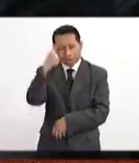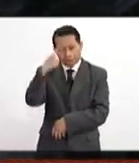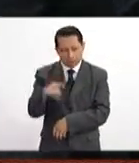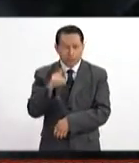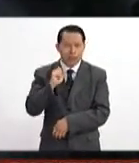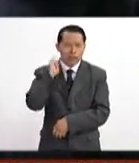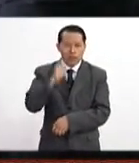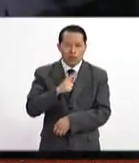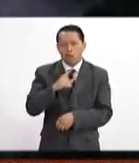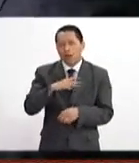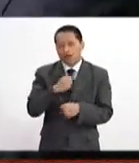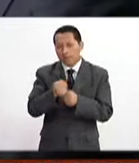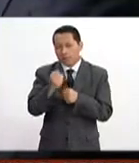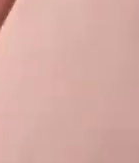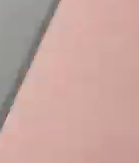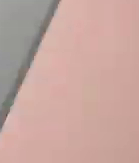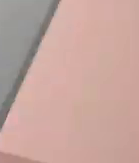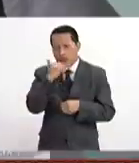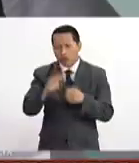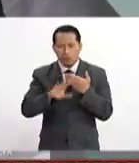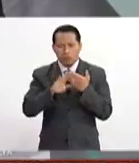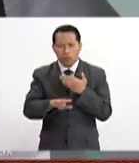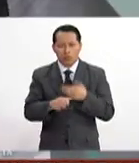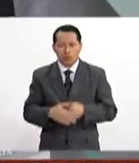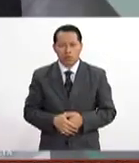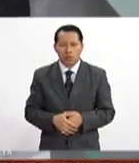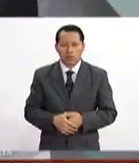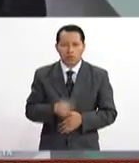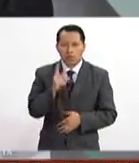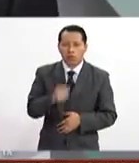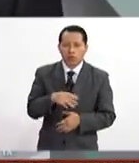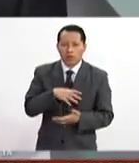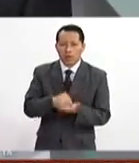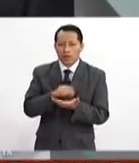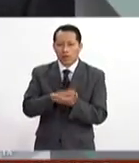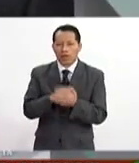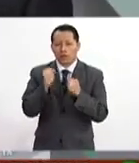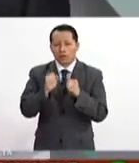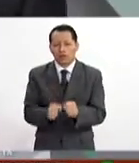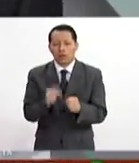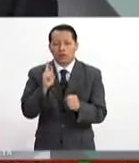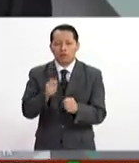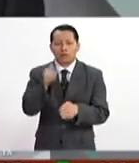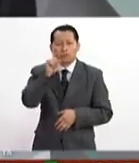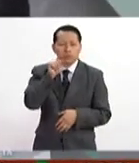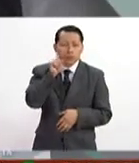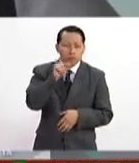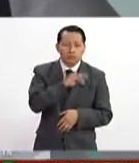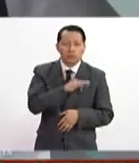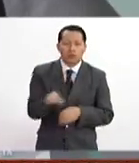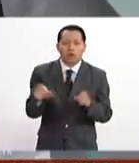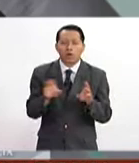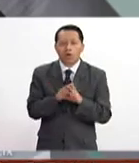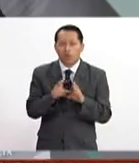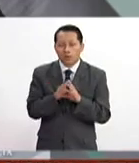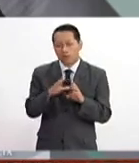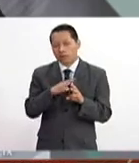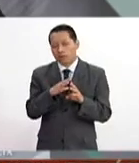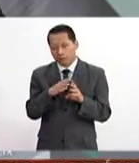de violencia y corrupción. Estamos dejando el cimiento seguramente de lo que mañana será la carrera